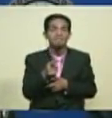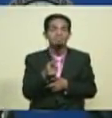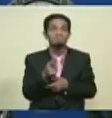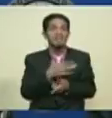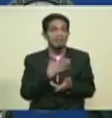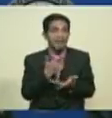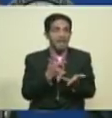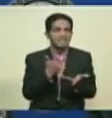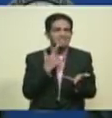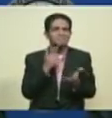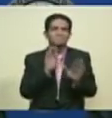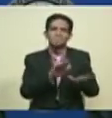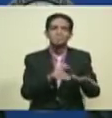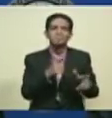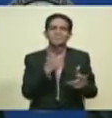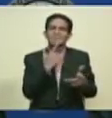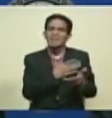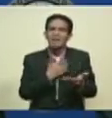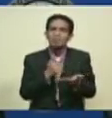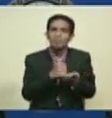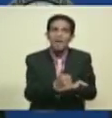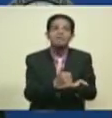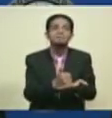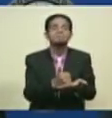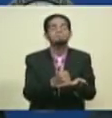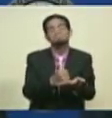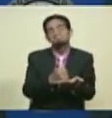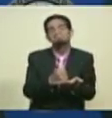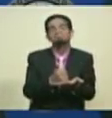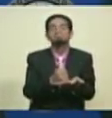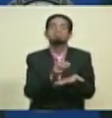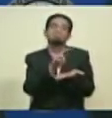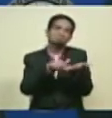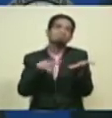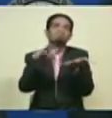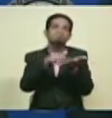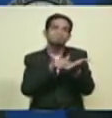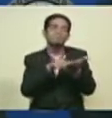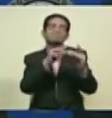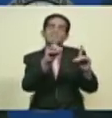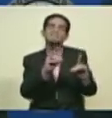las sanciones... ¿Quieren ayudar? Ah, bueno, vamos a hacer planes de financiamiento,